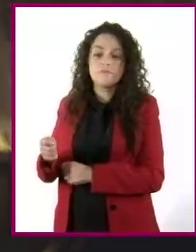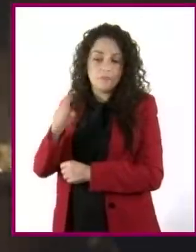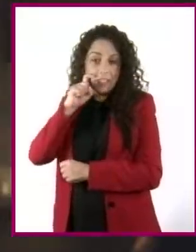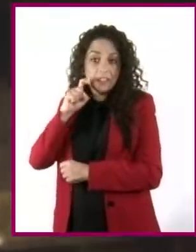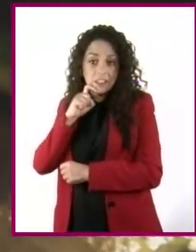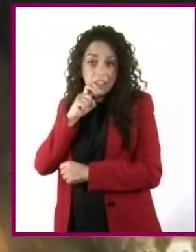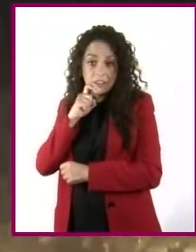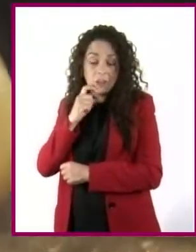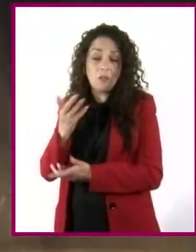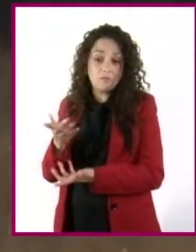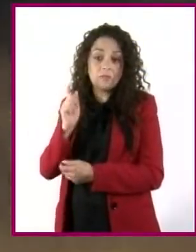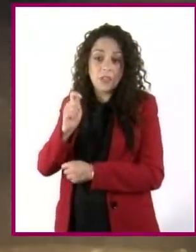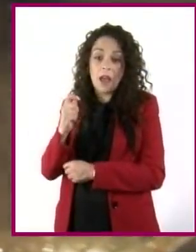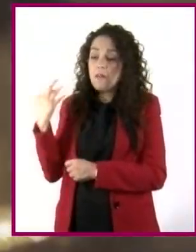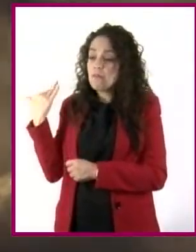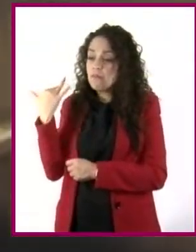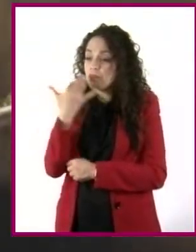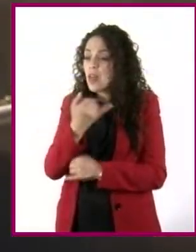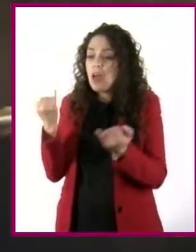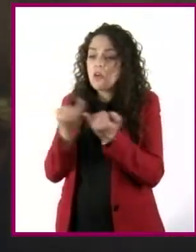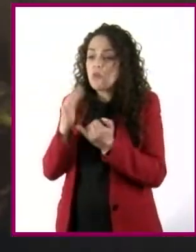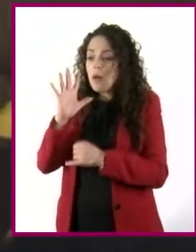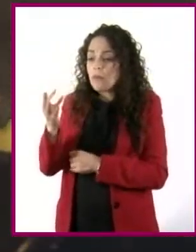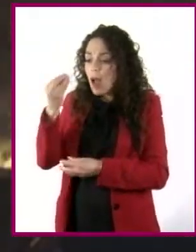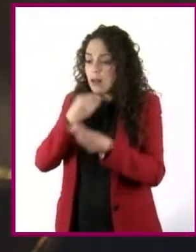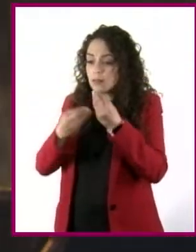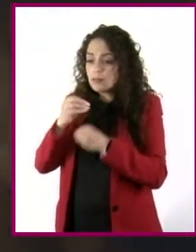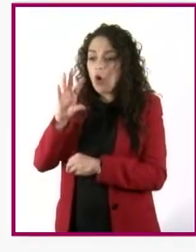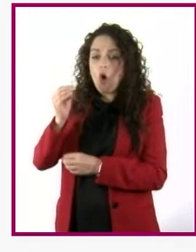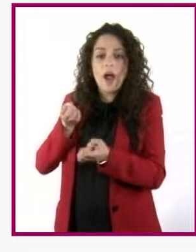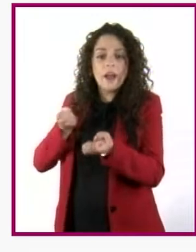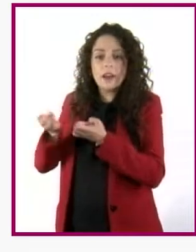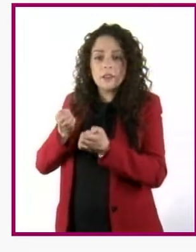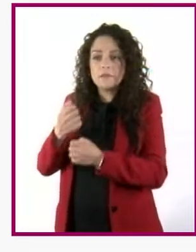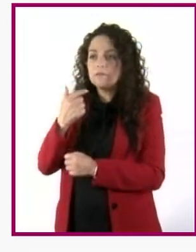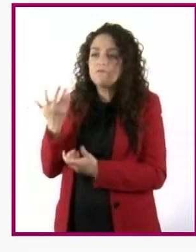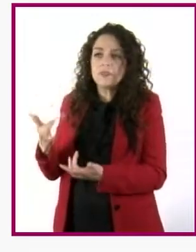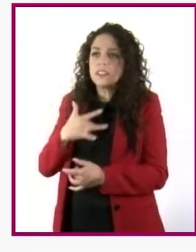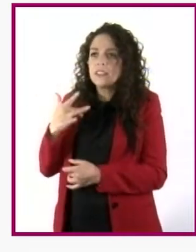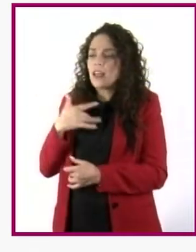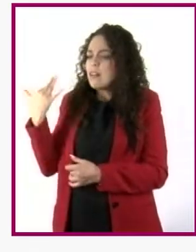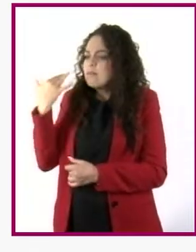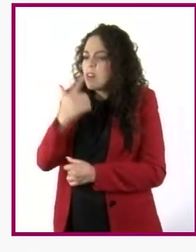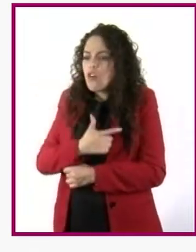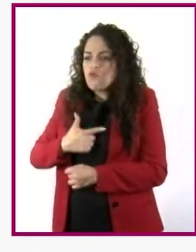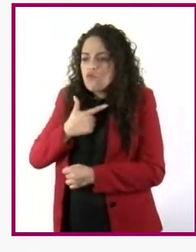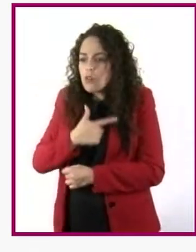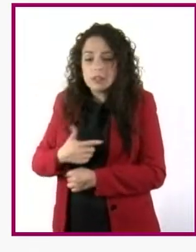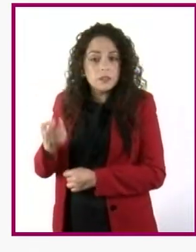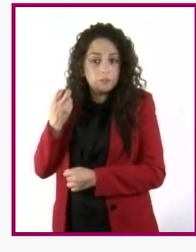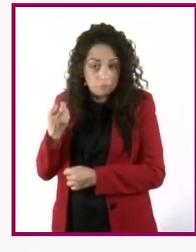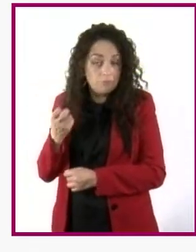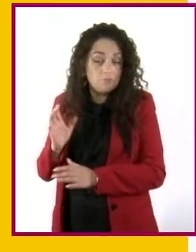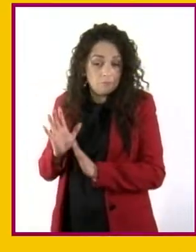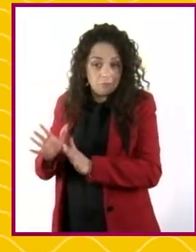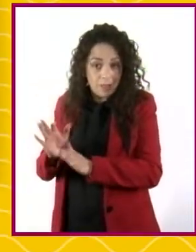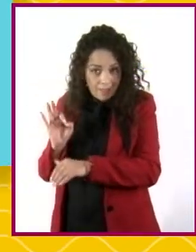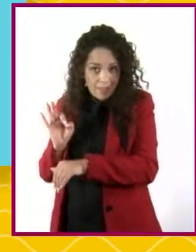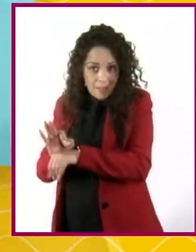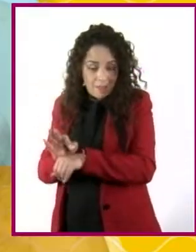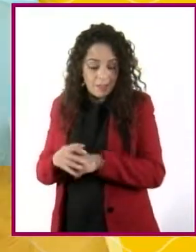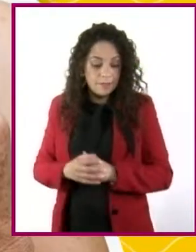como una rica comida o una buena sesión de ejercicio. En el texto El amor como género